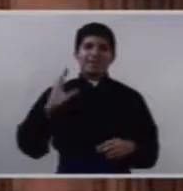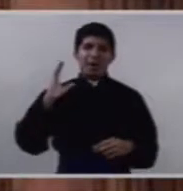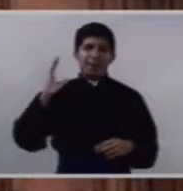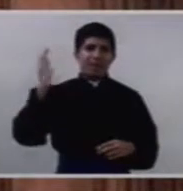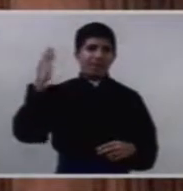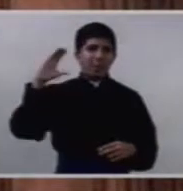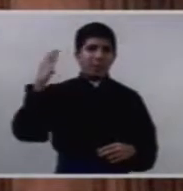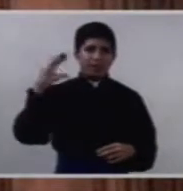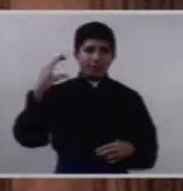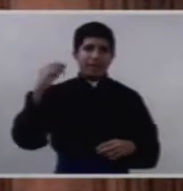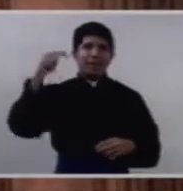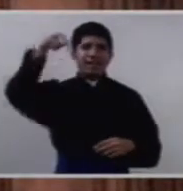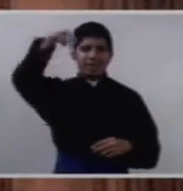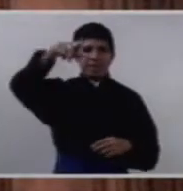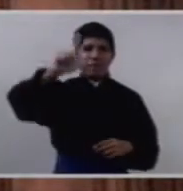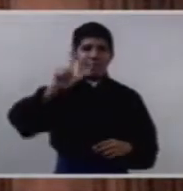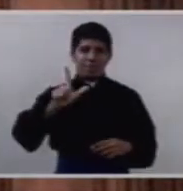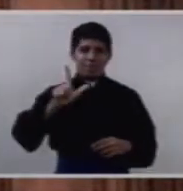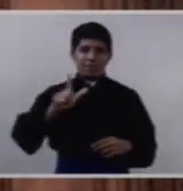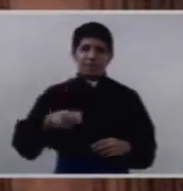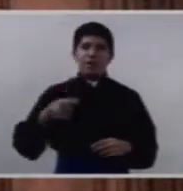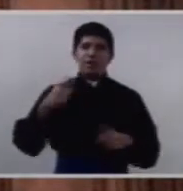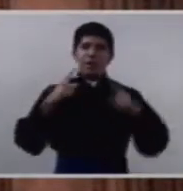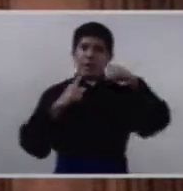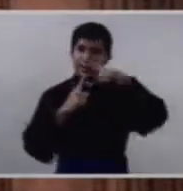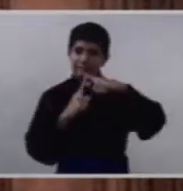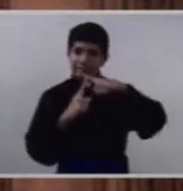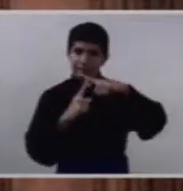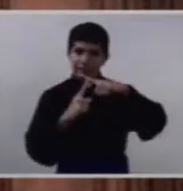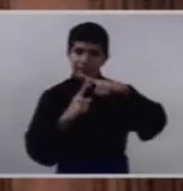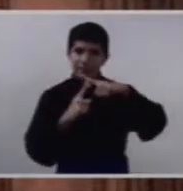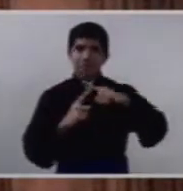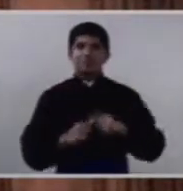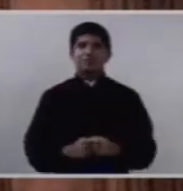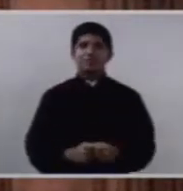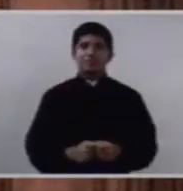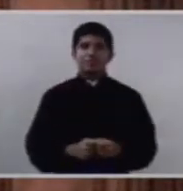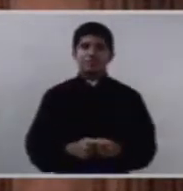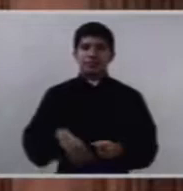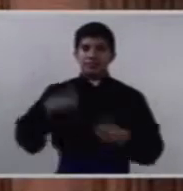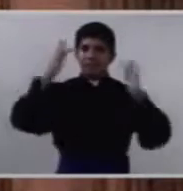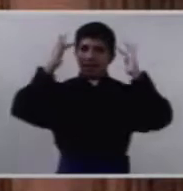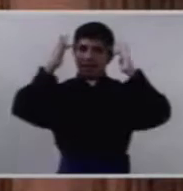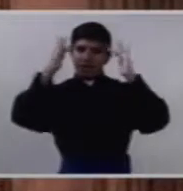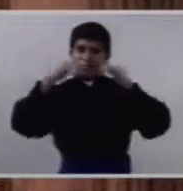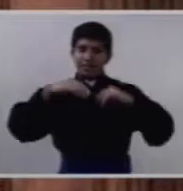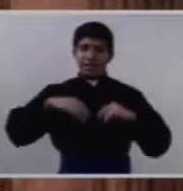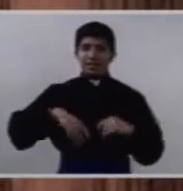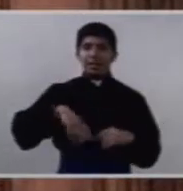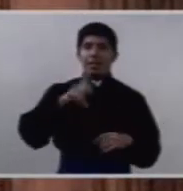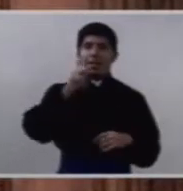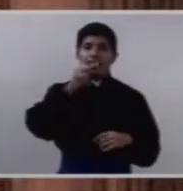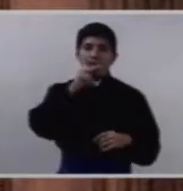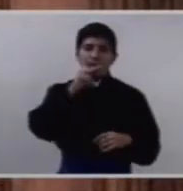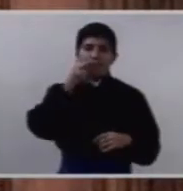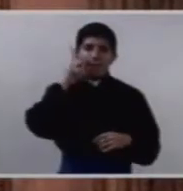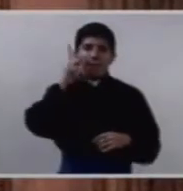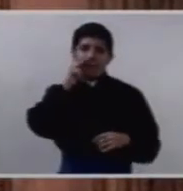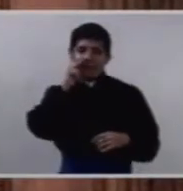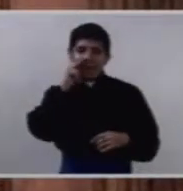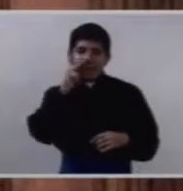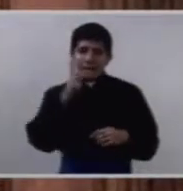León, en una tarea que el Santo Padre ha